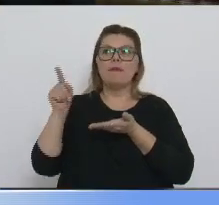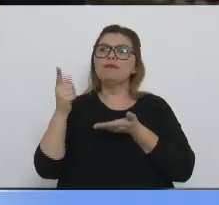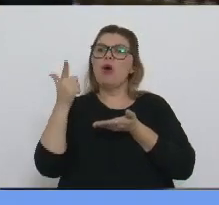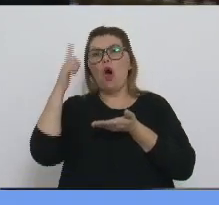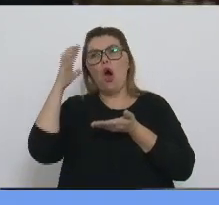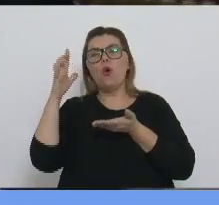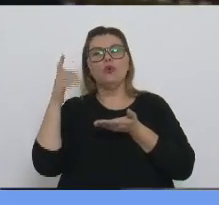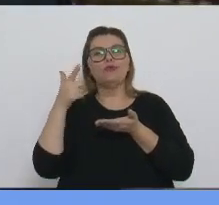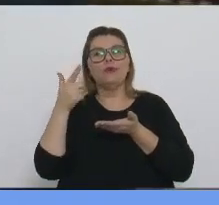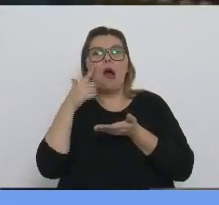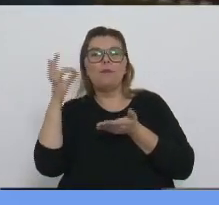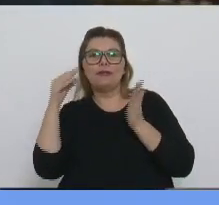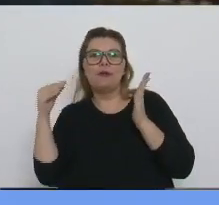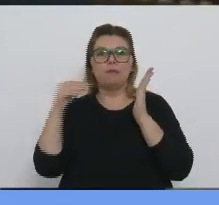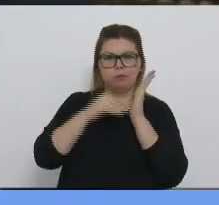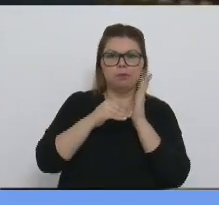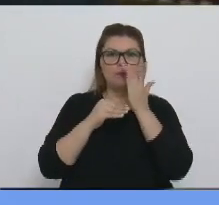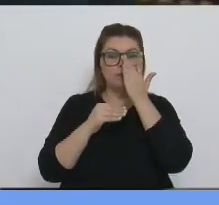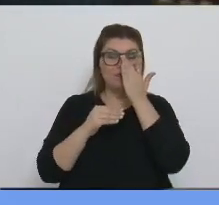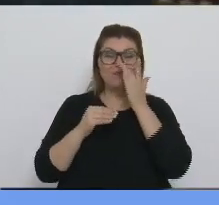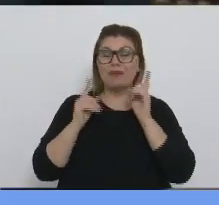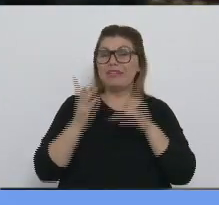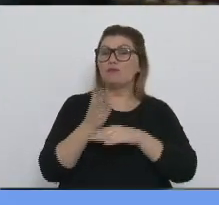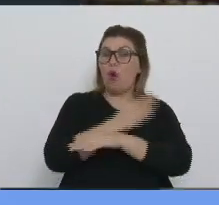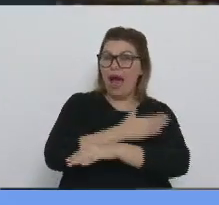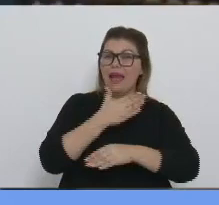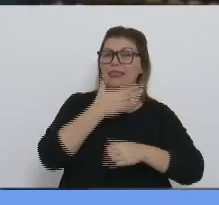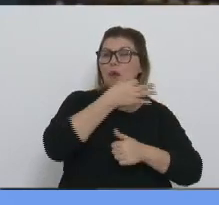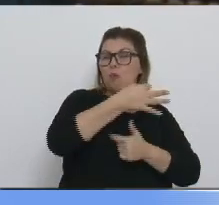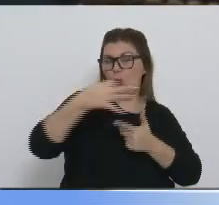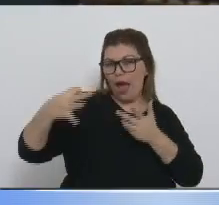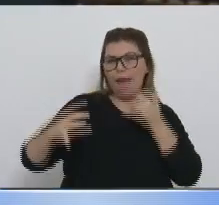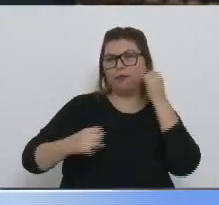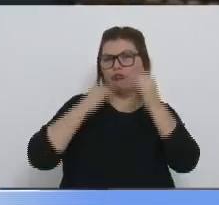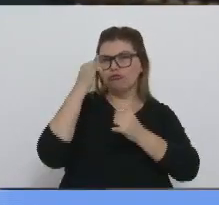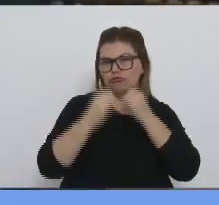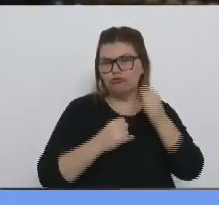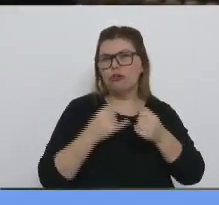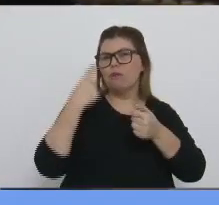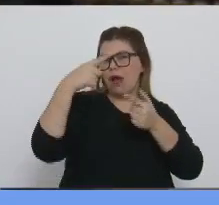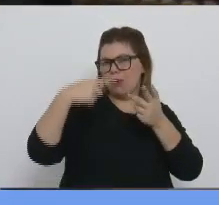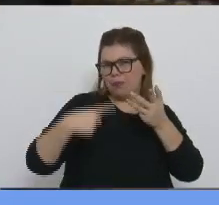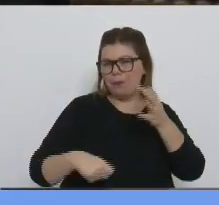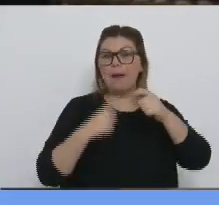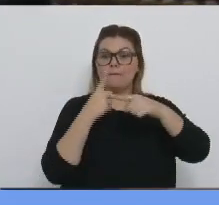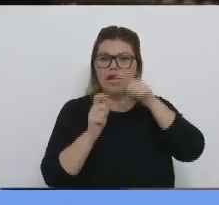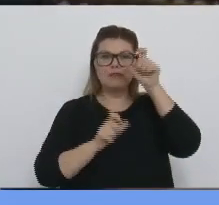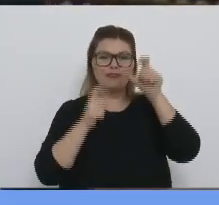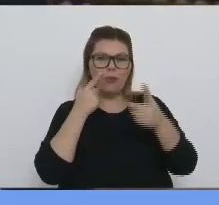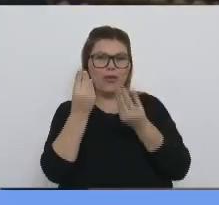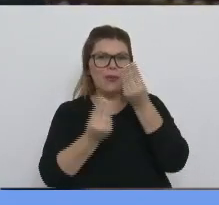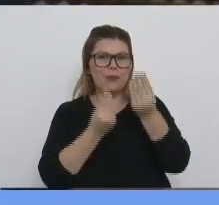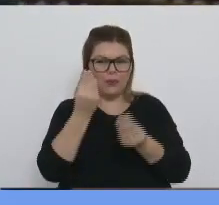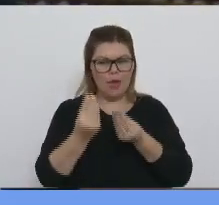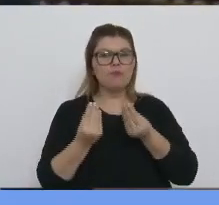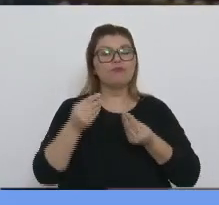senadoras para todos estos pueblos que mencioné para todos sus habitantes la decisión de